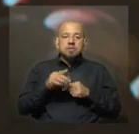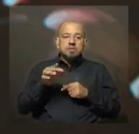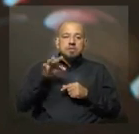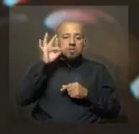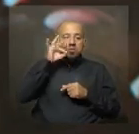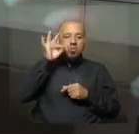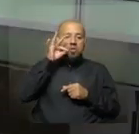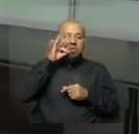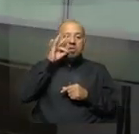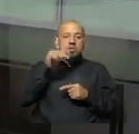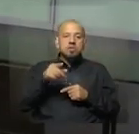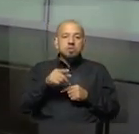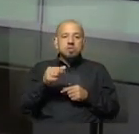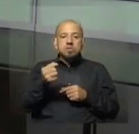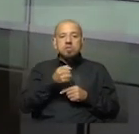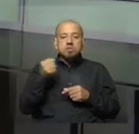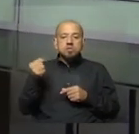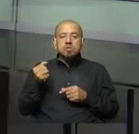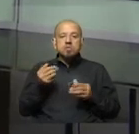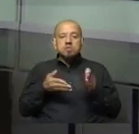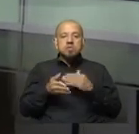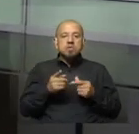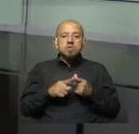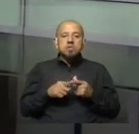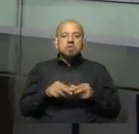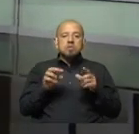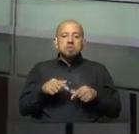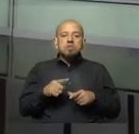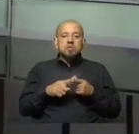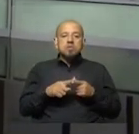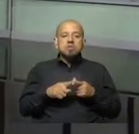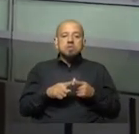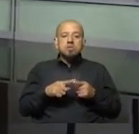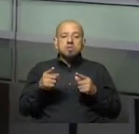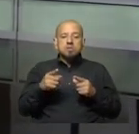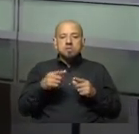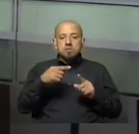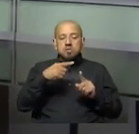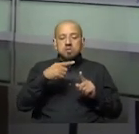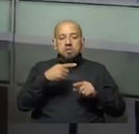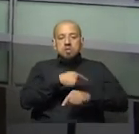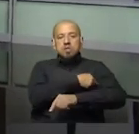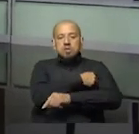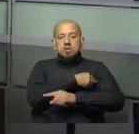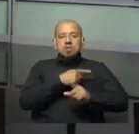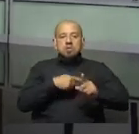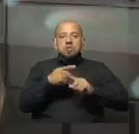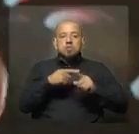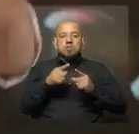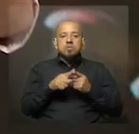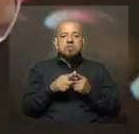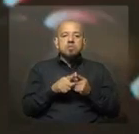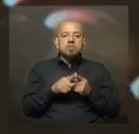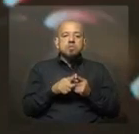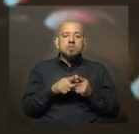te dejo el durazno dentro de la vela. Bueno, porque el durazno tiene esta cuestión de la temperatura de la muerte, así se le llama en serio. El término, sí. ¡Poh! Que